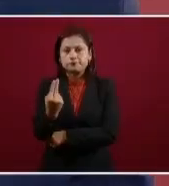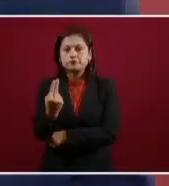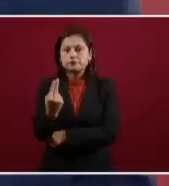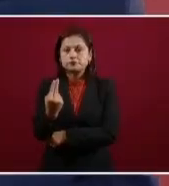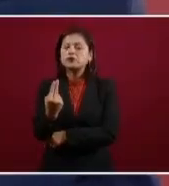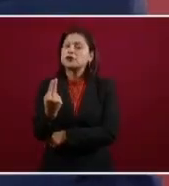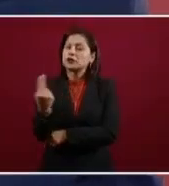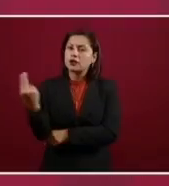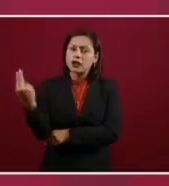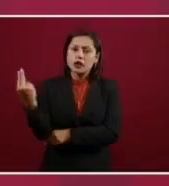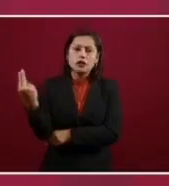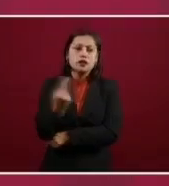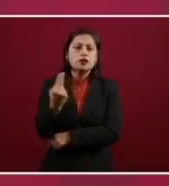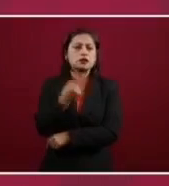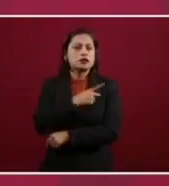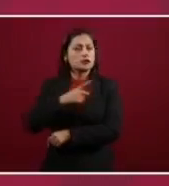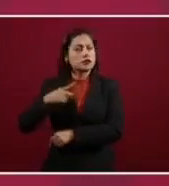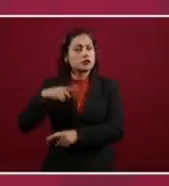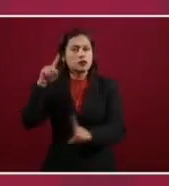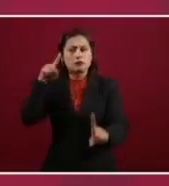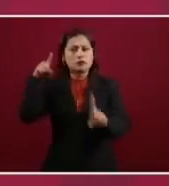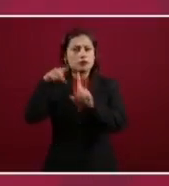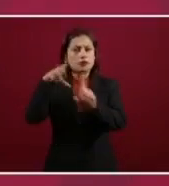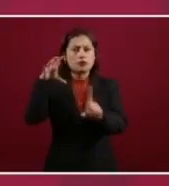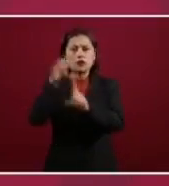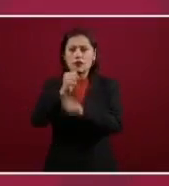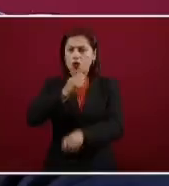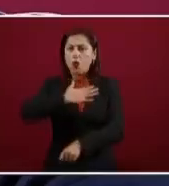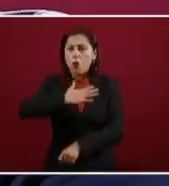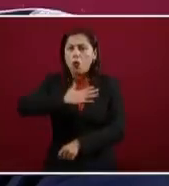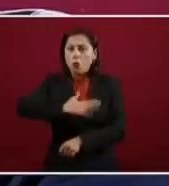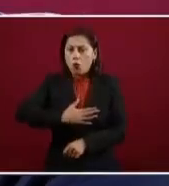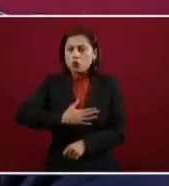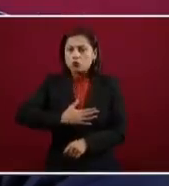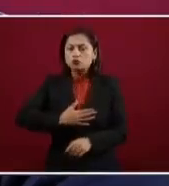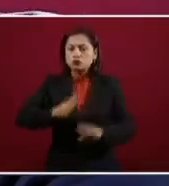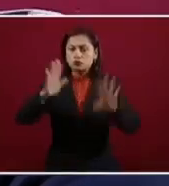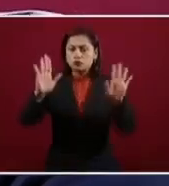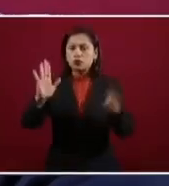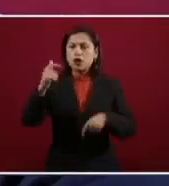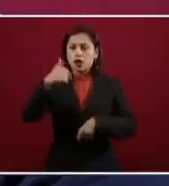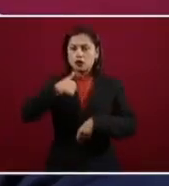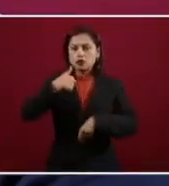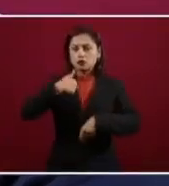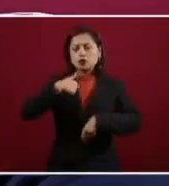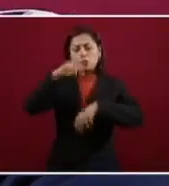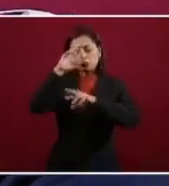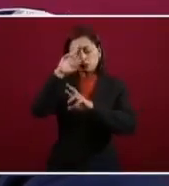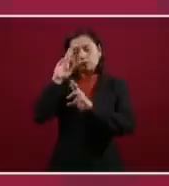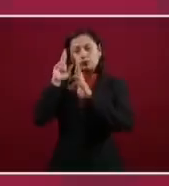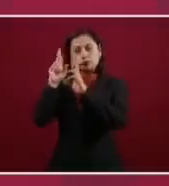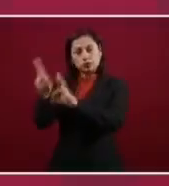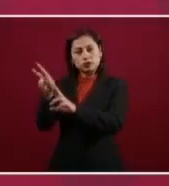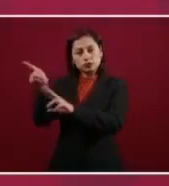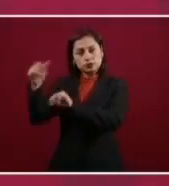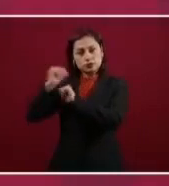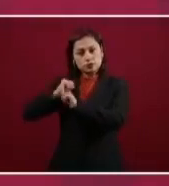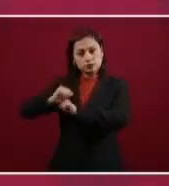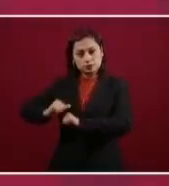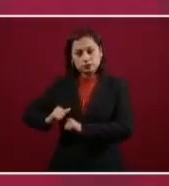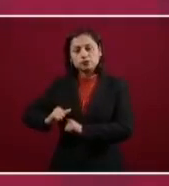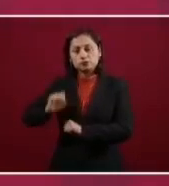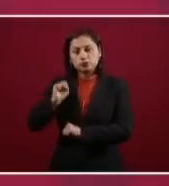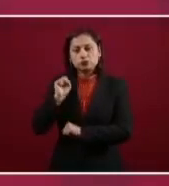justicia y desde luego que yo lo planteo de manera muy respetuosa para qué